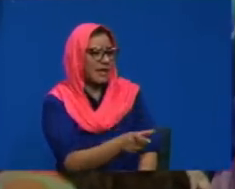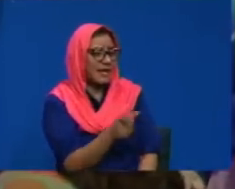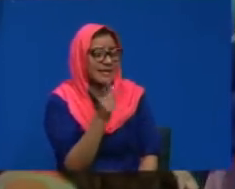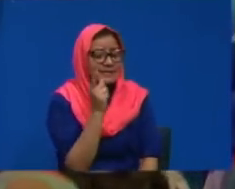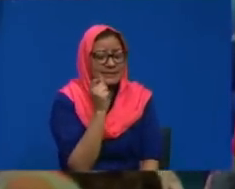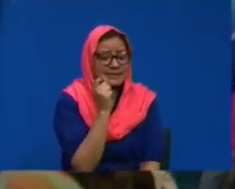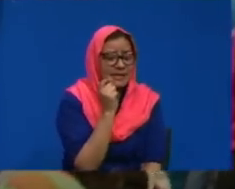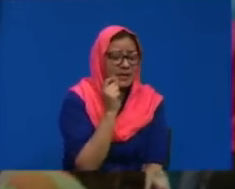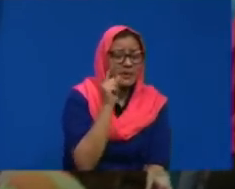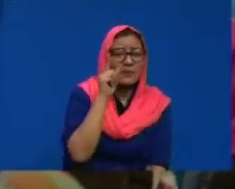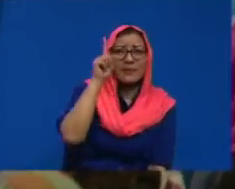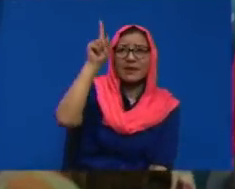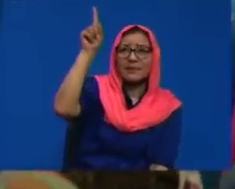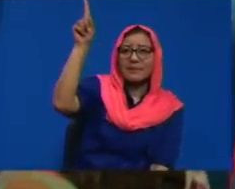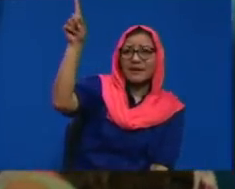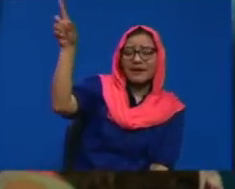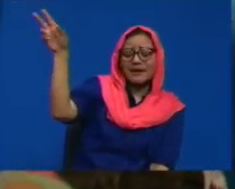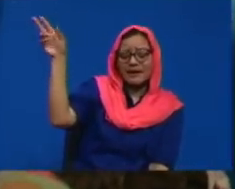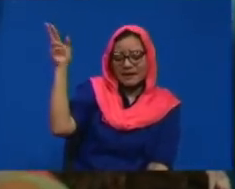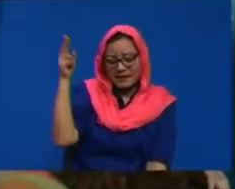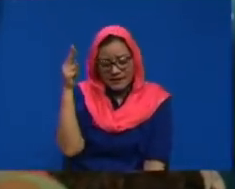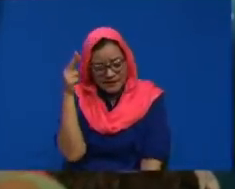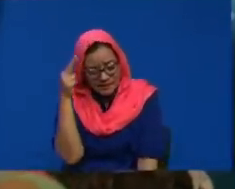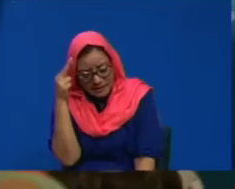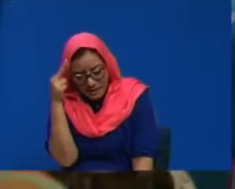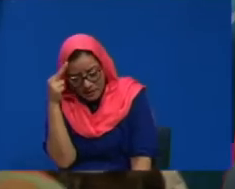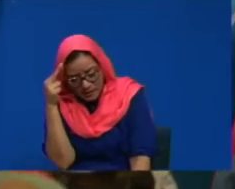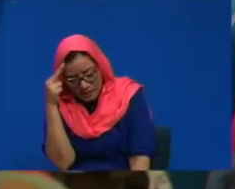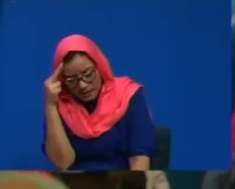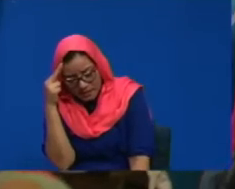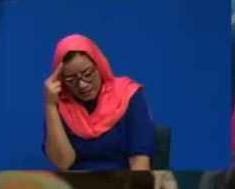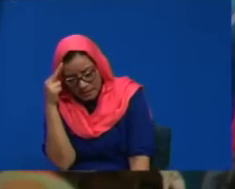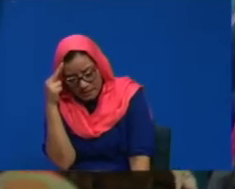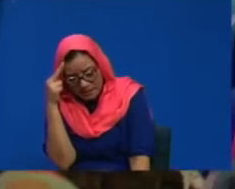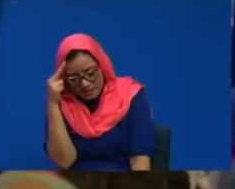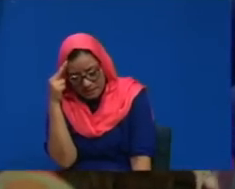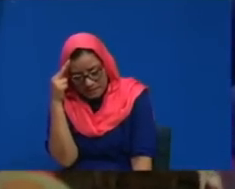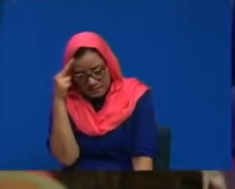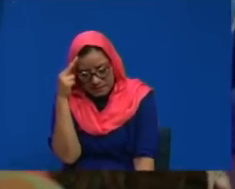digo que es el hombre para que de él te